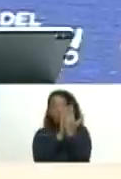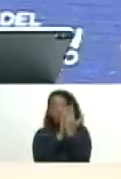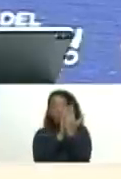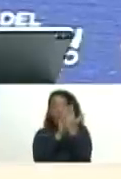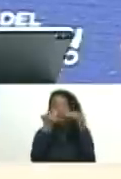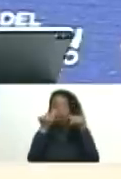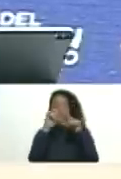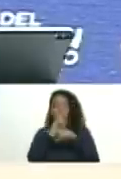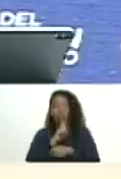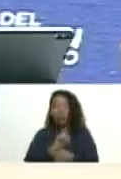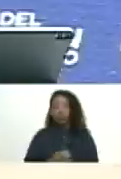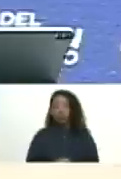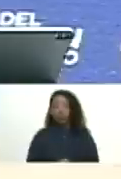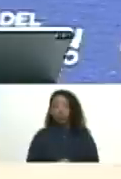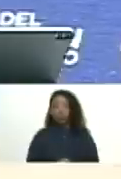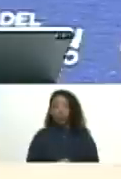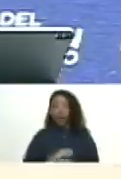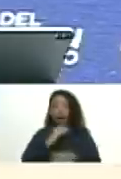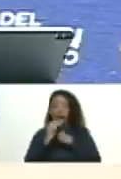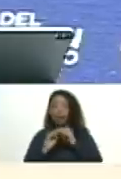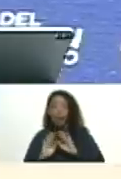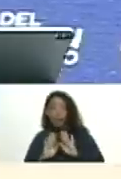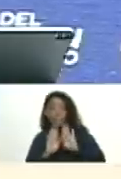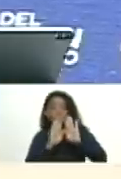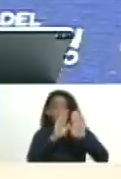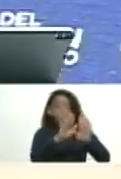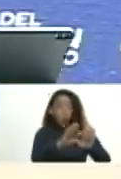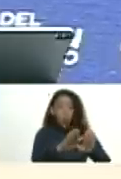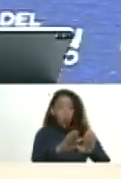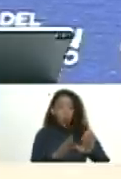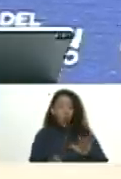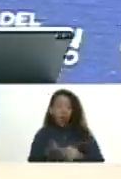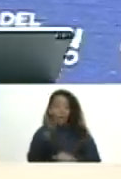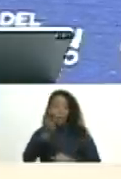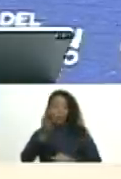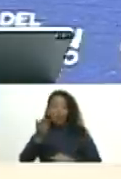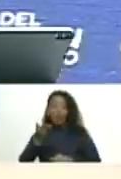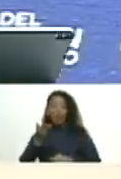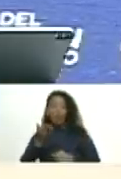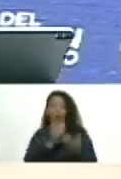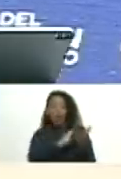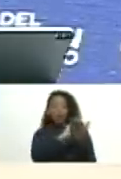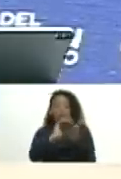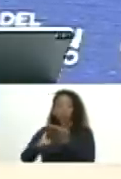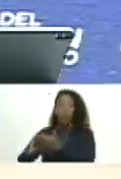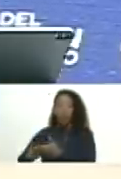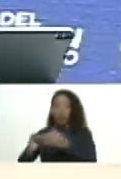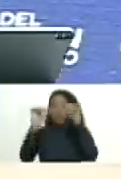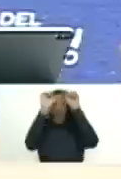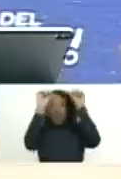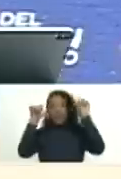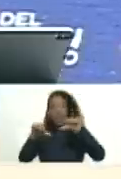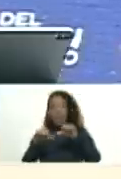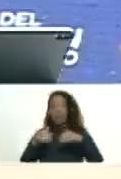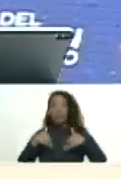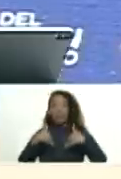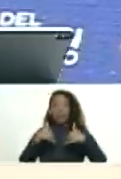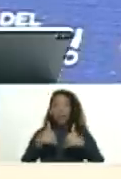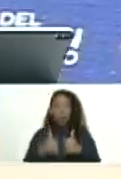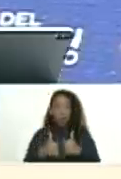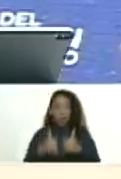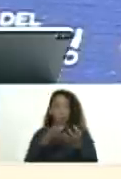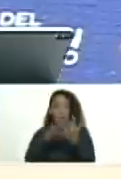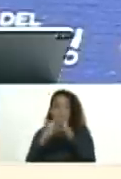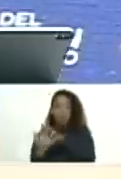este año es darle un empuje vital a la recuperación del sistema de salud de